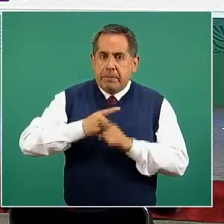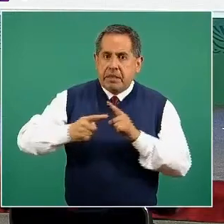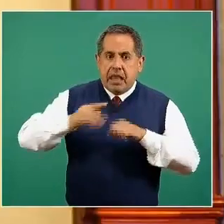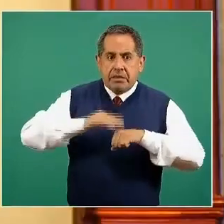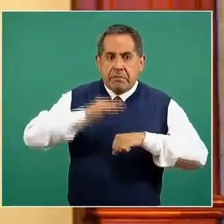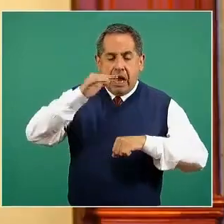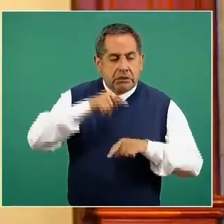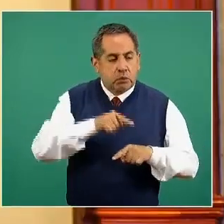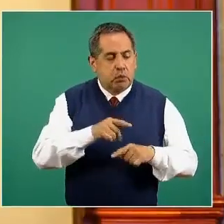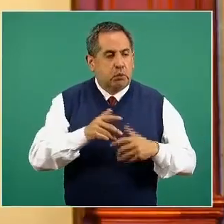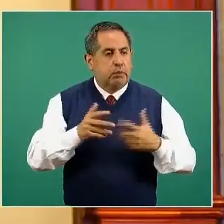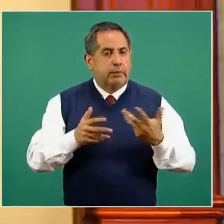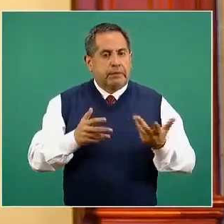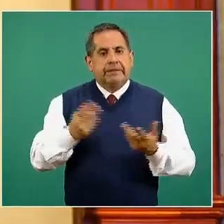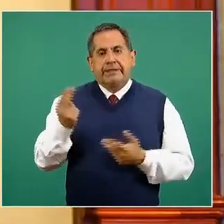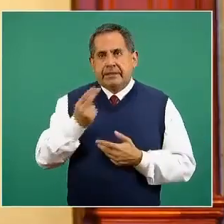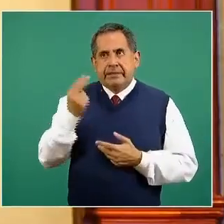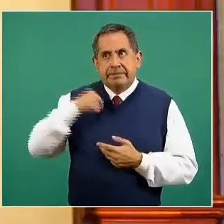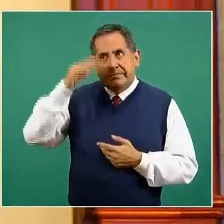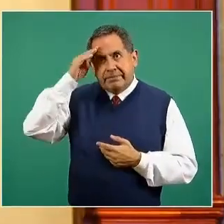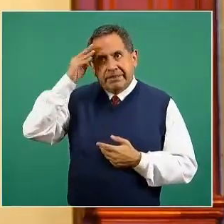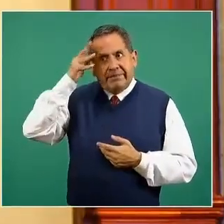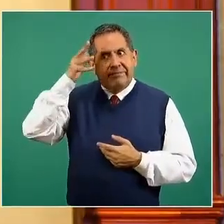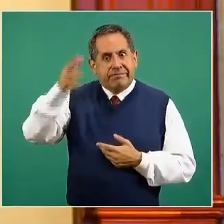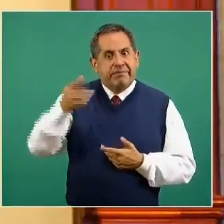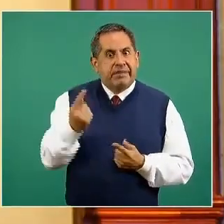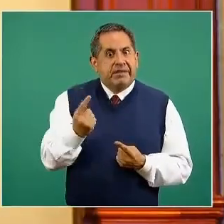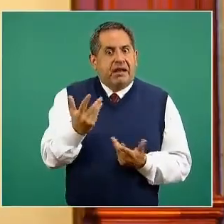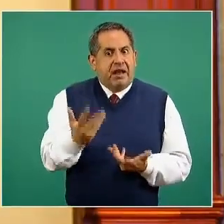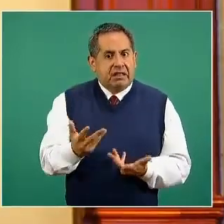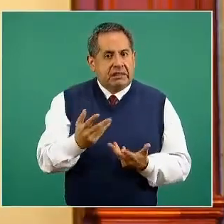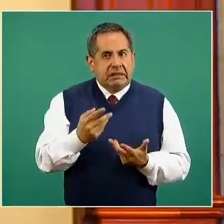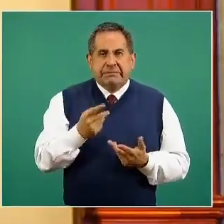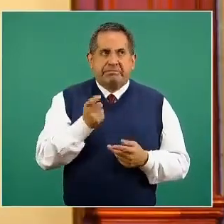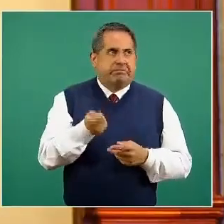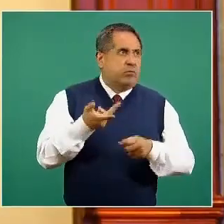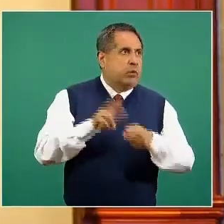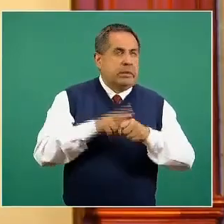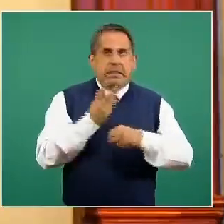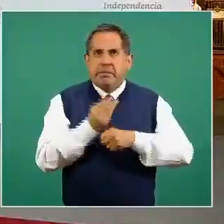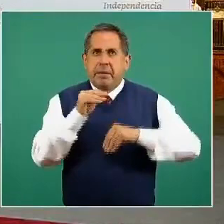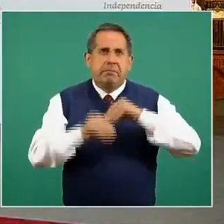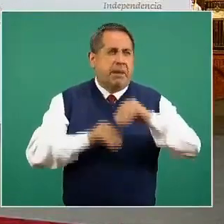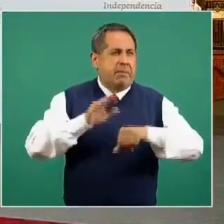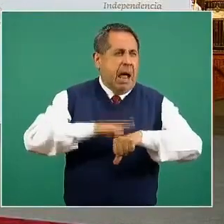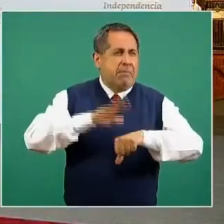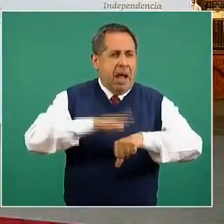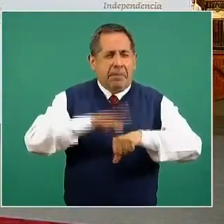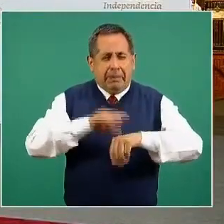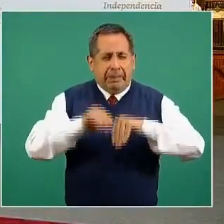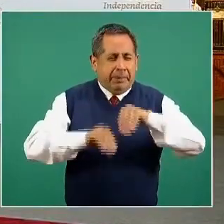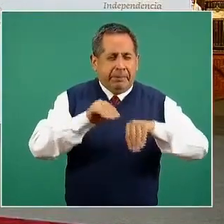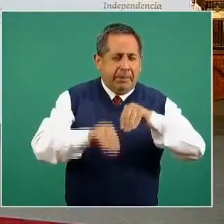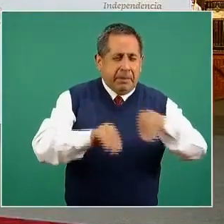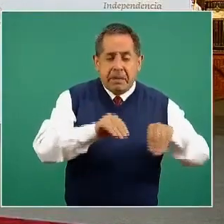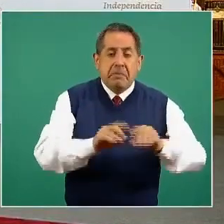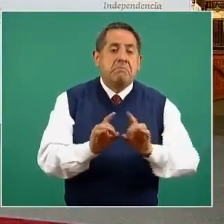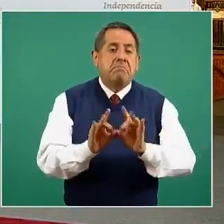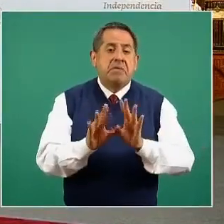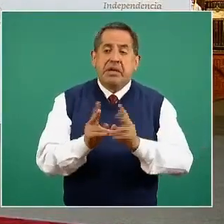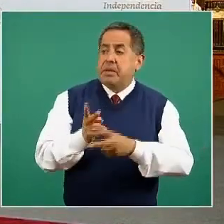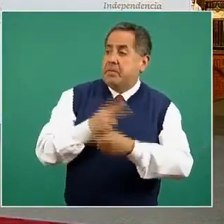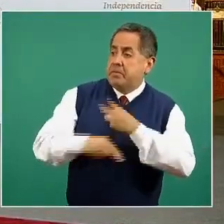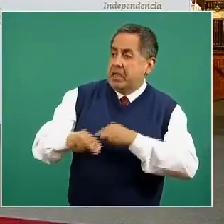identificar todos los recursos que son necesarios para poder reconvertir e iniciar ya con los primeros pasos de la reconversión de